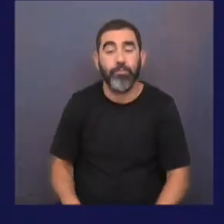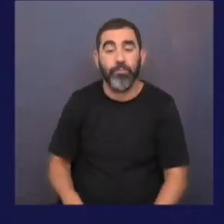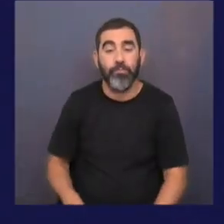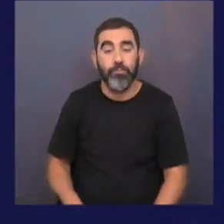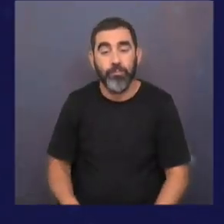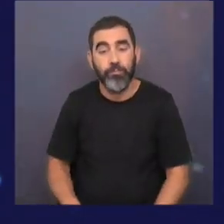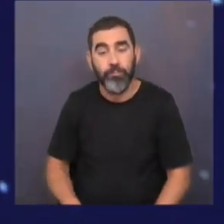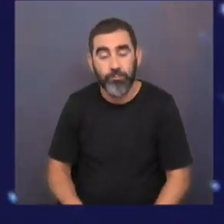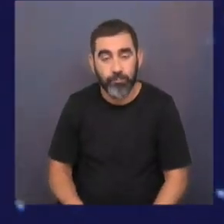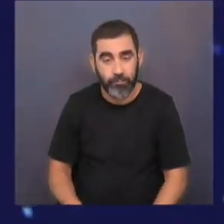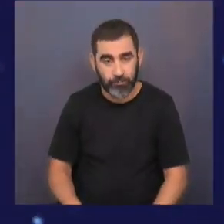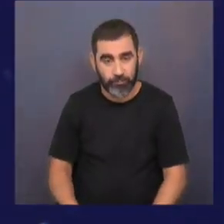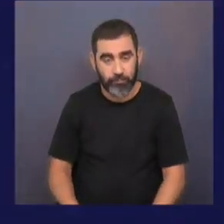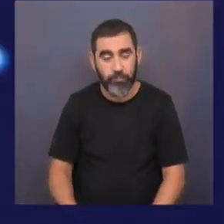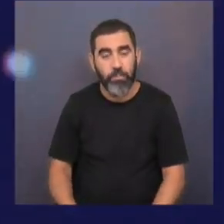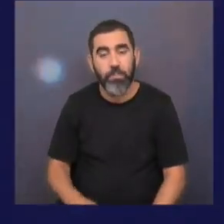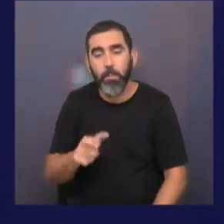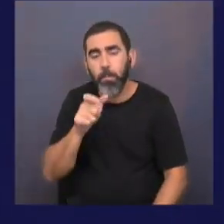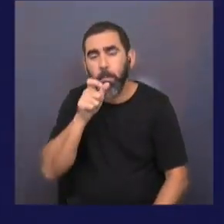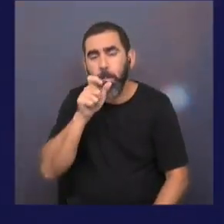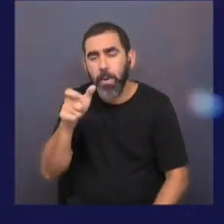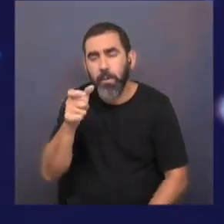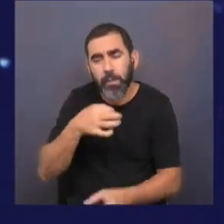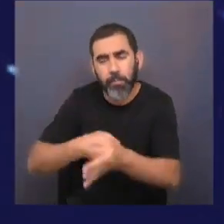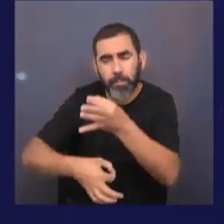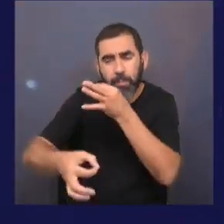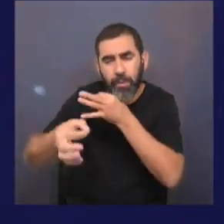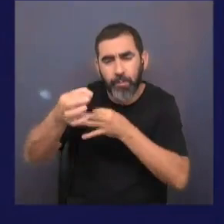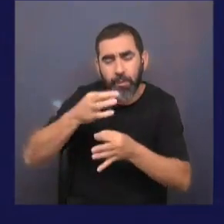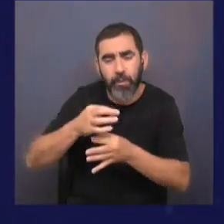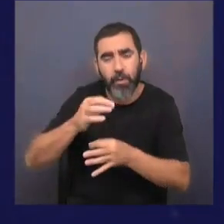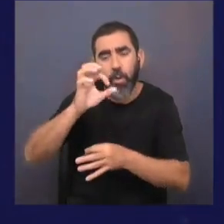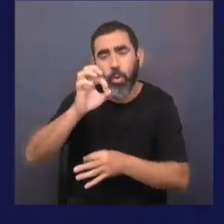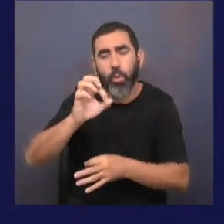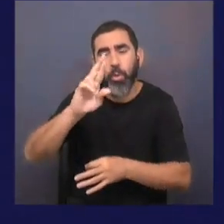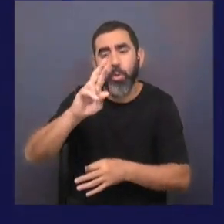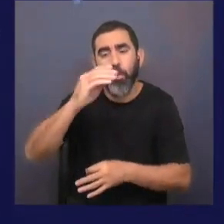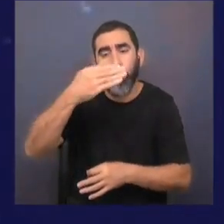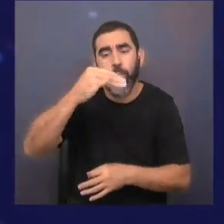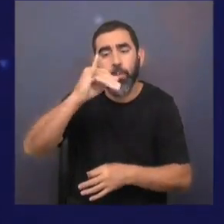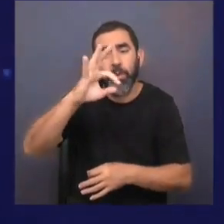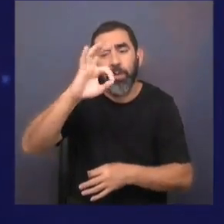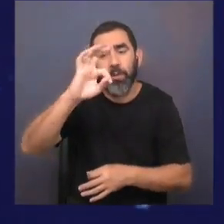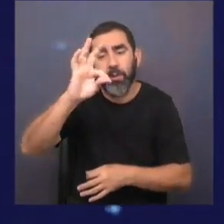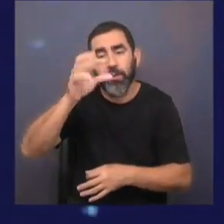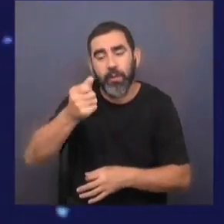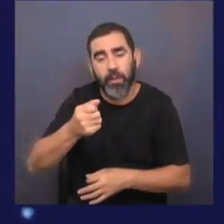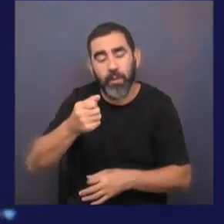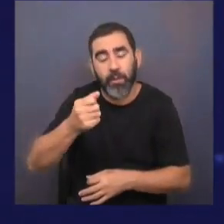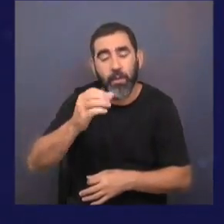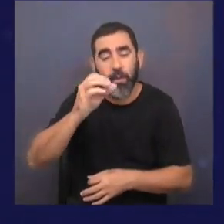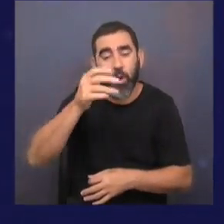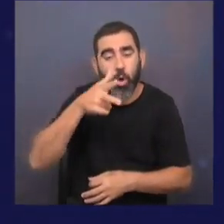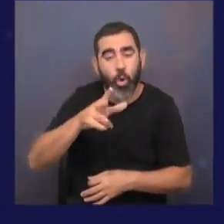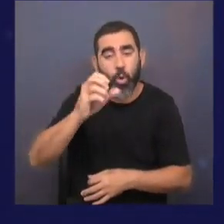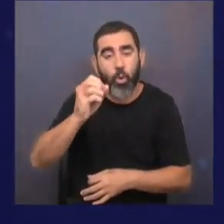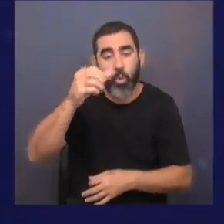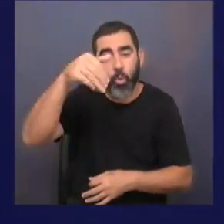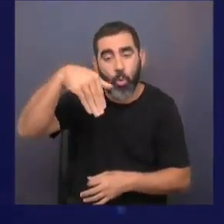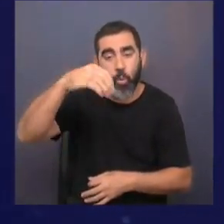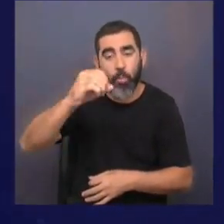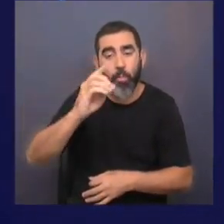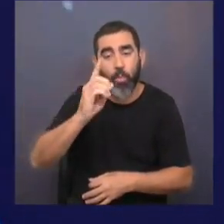Hay una palabra que te voy a pedir que hablamos de una órbita periódica homográfica, ¿no? Sí. Asociada, por ejemplo, a lo que podrían ser